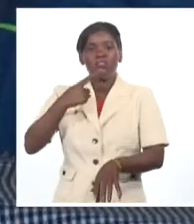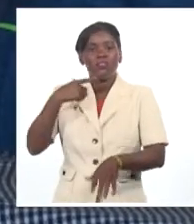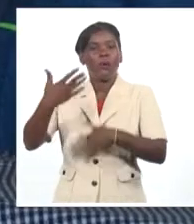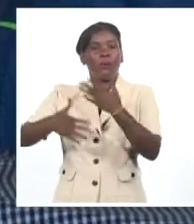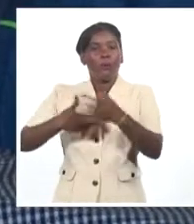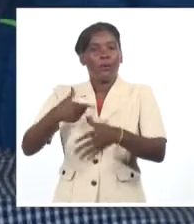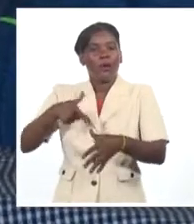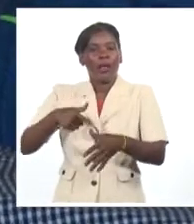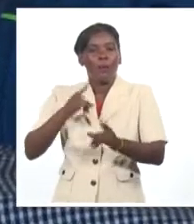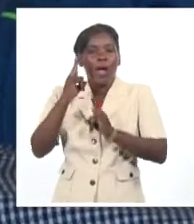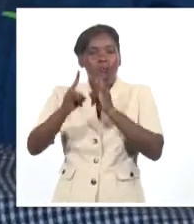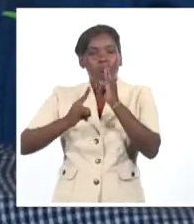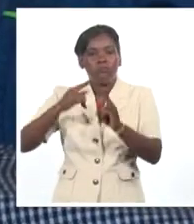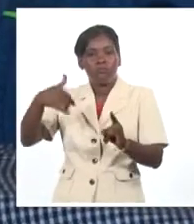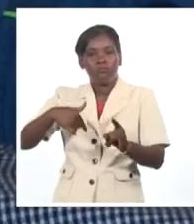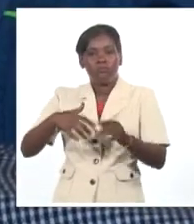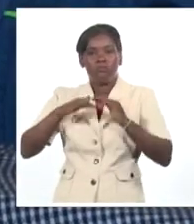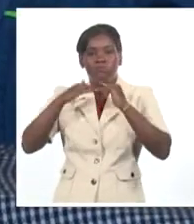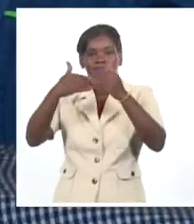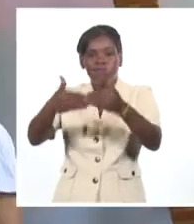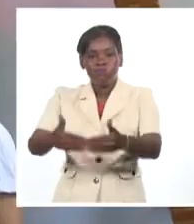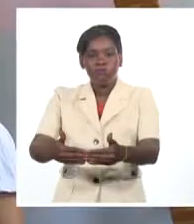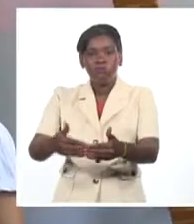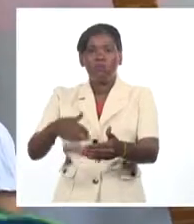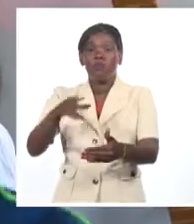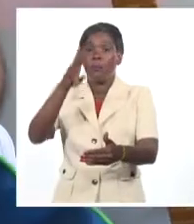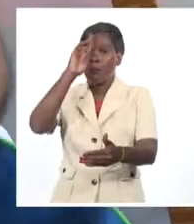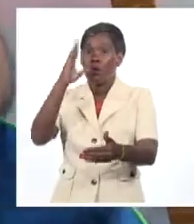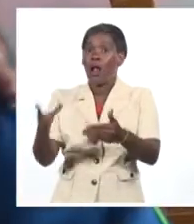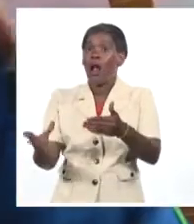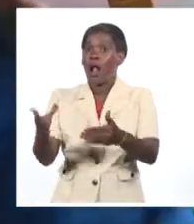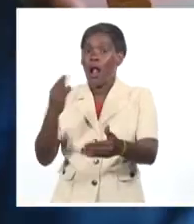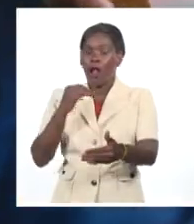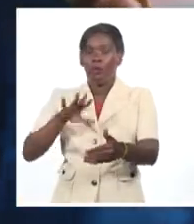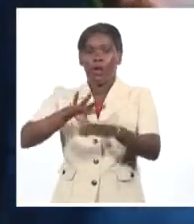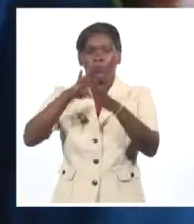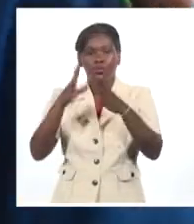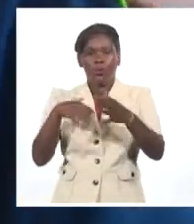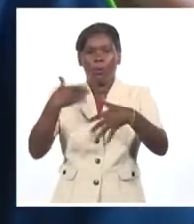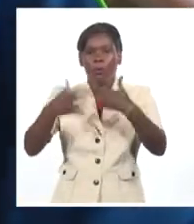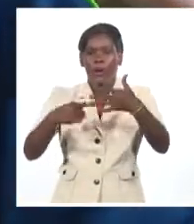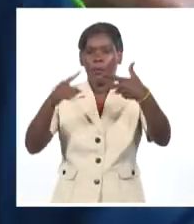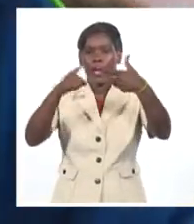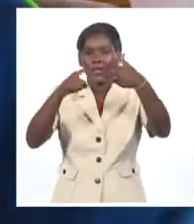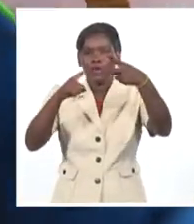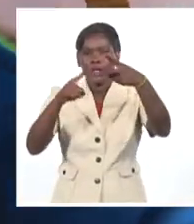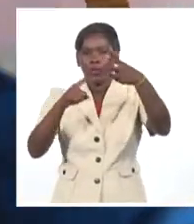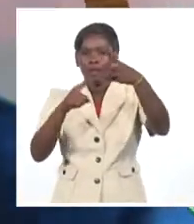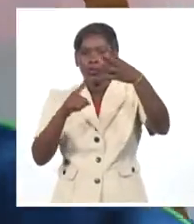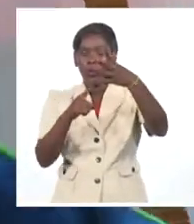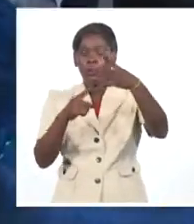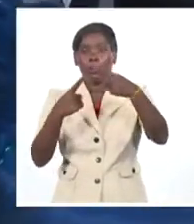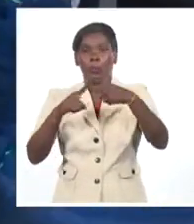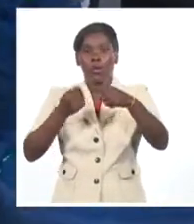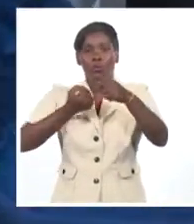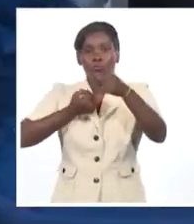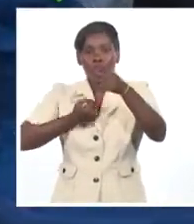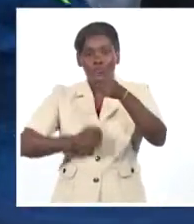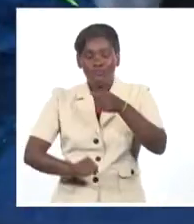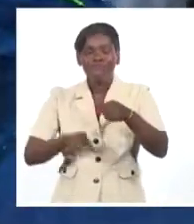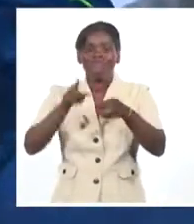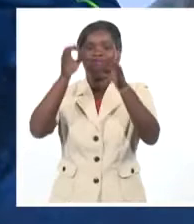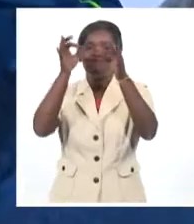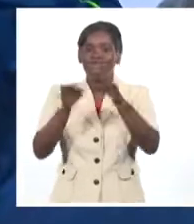ahí las complicaciones que dieron al traste con su desarrollo ulterior y tras el nacimiento, pronto se describieron